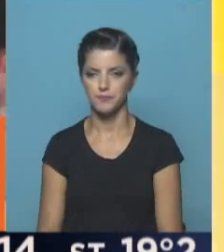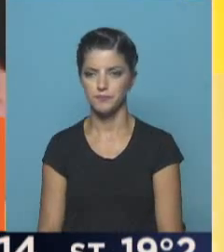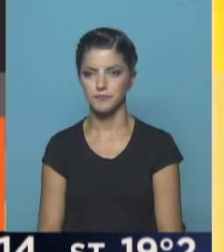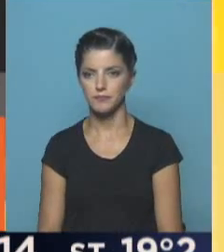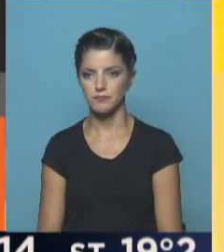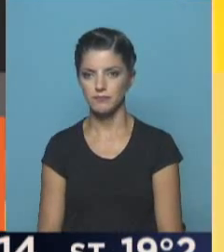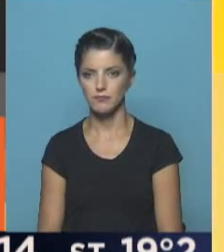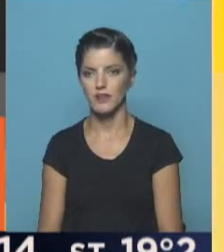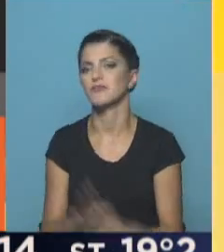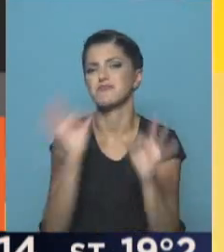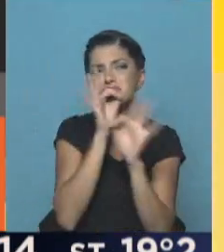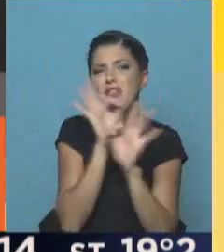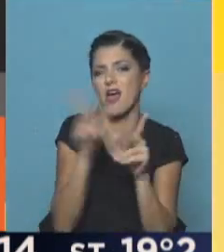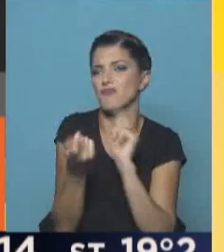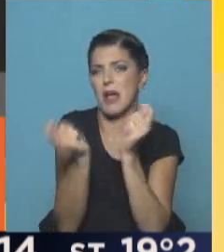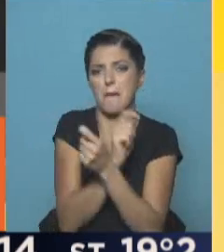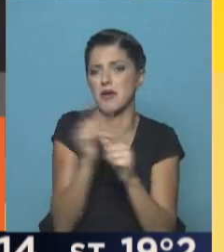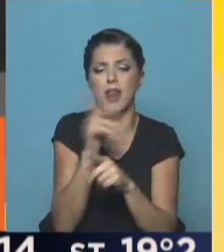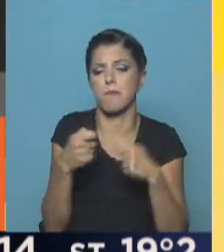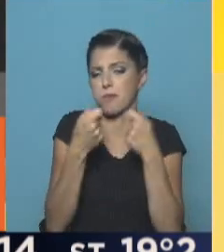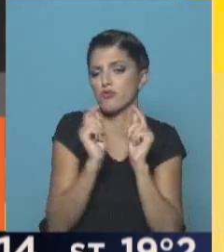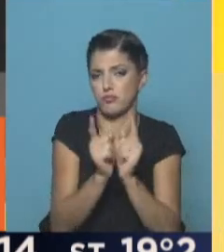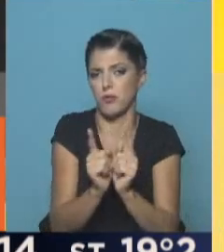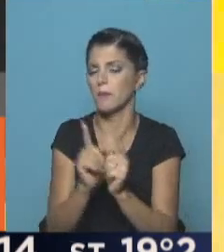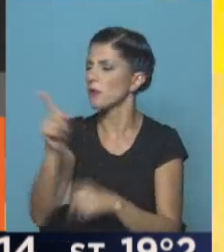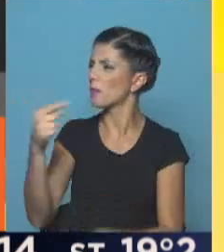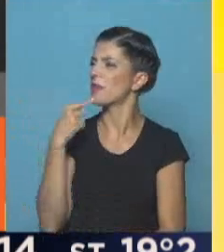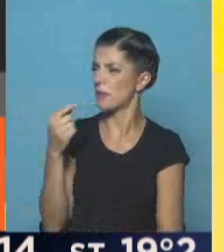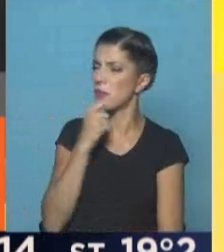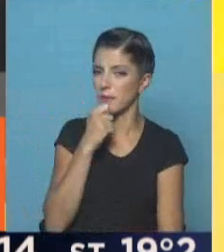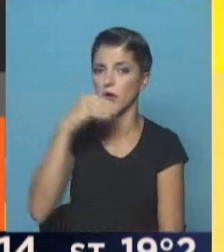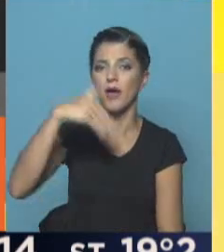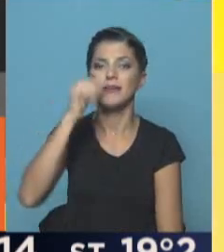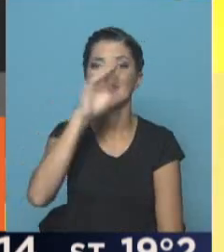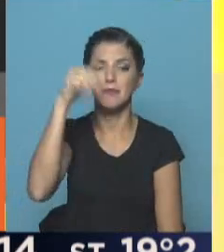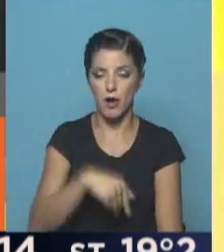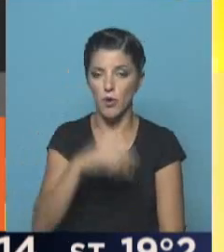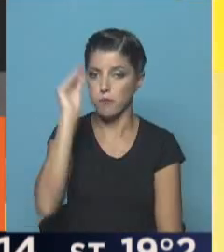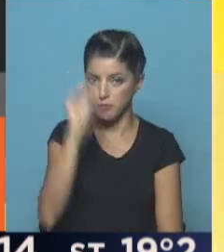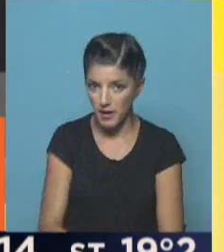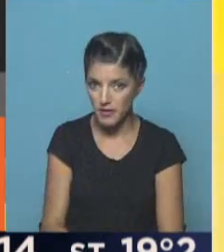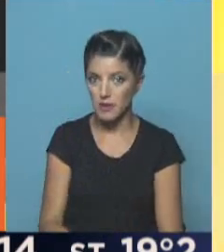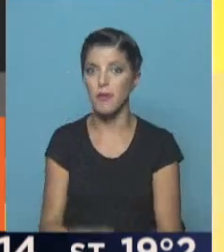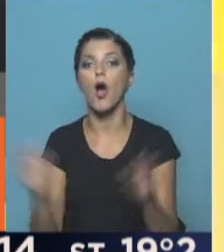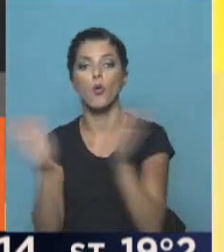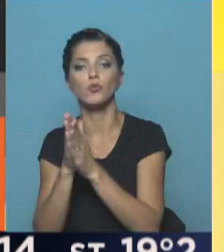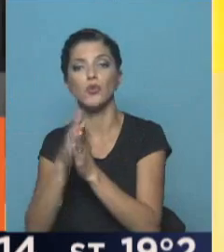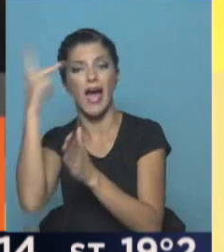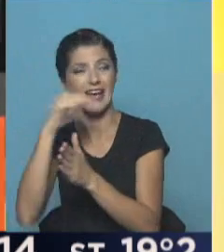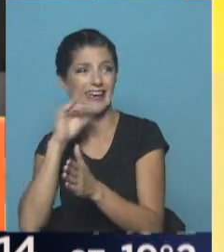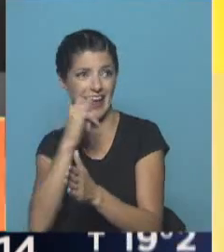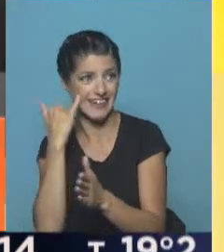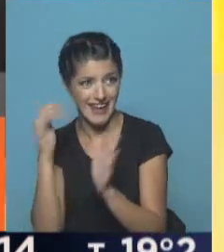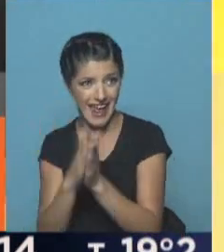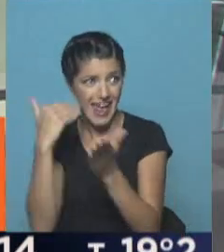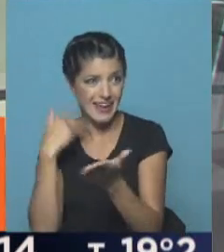digamos que no agrega nada en este caso. Vos decís que, por contra ejemplo, Macron. si llega a perder, Macron va a escribir un libro de memorias con Hillary. No lo juntos creo, con- no lo creo.